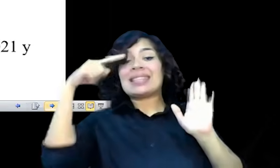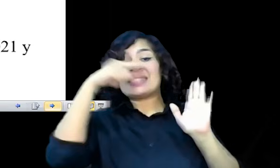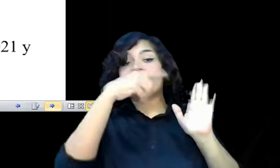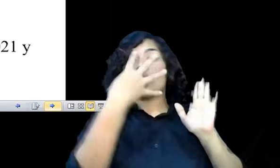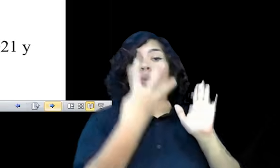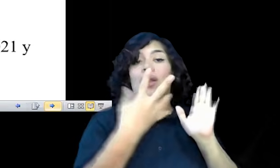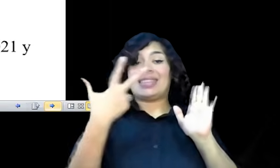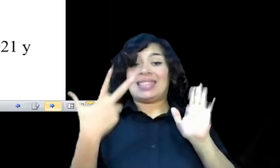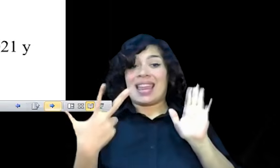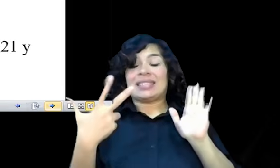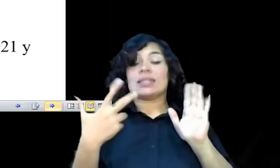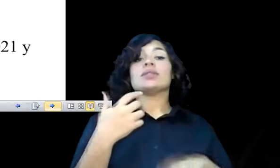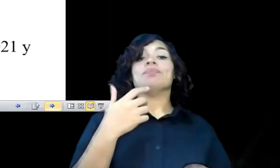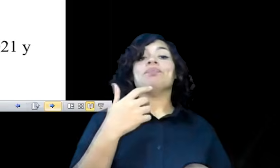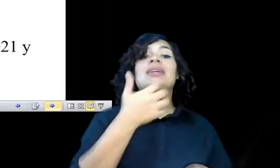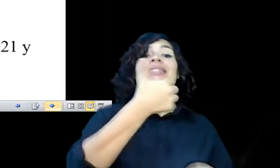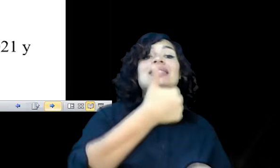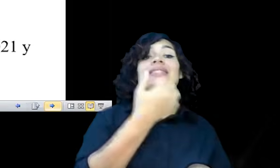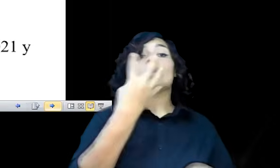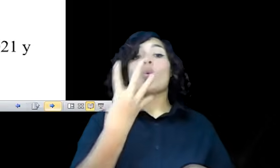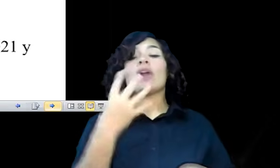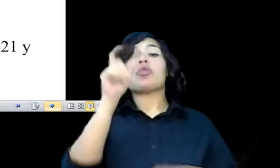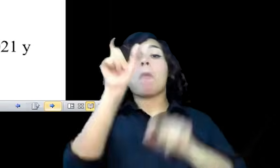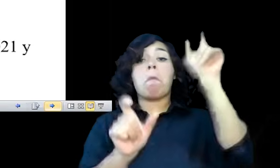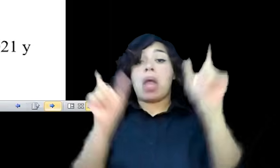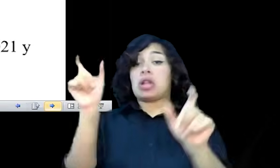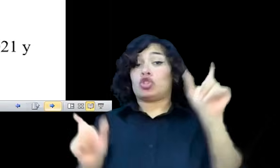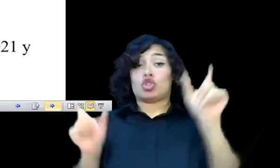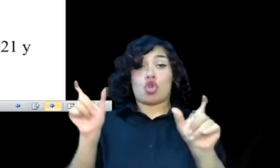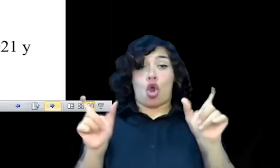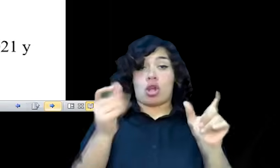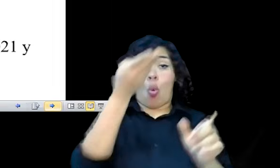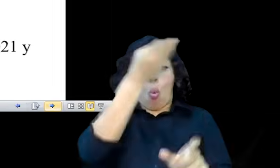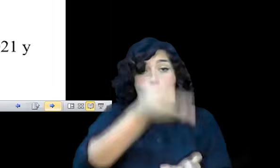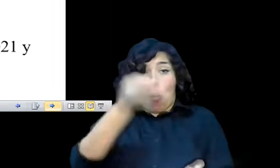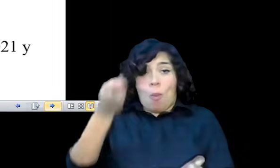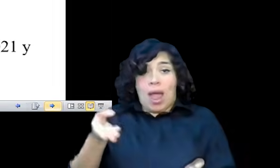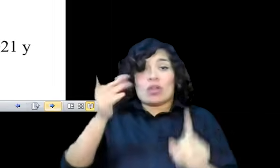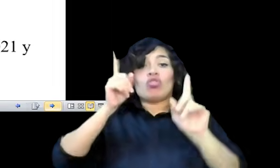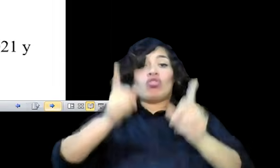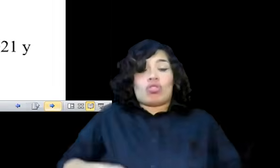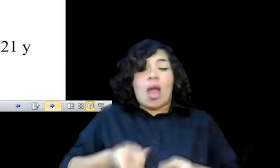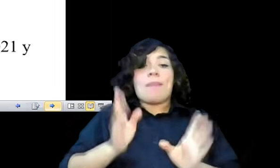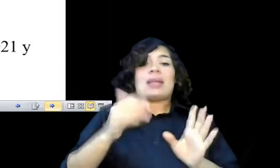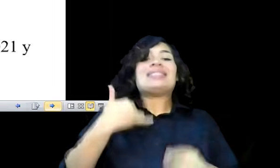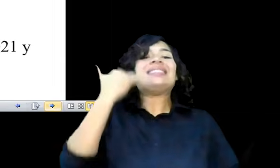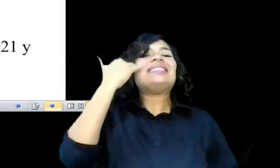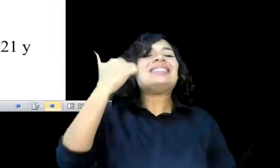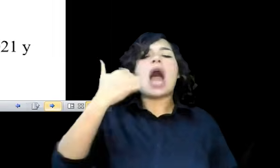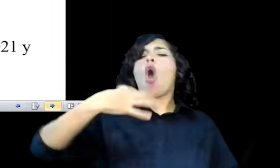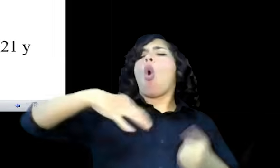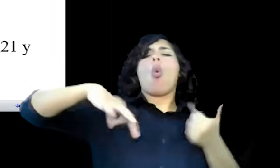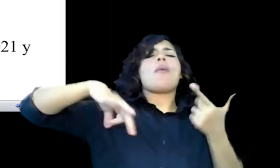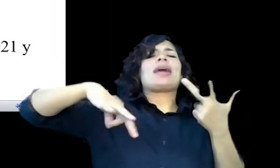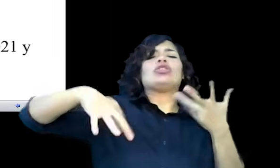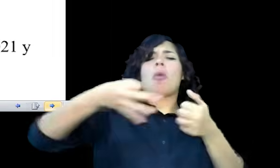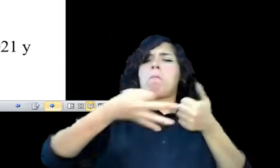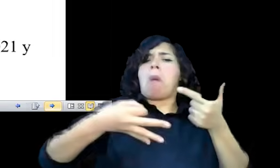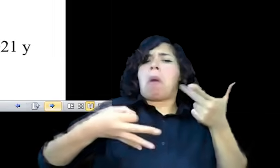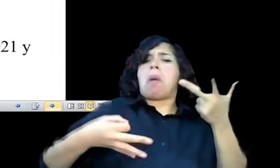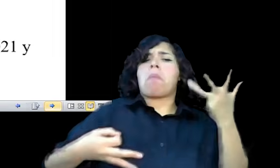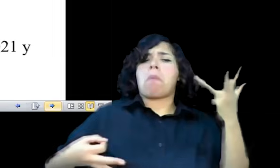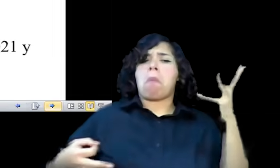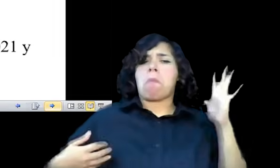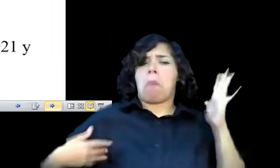27.743. 64 era para personas humanas y sucesiones indivisas que hayan cumplido la totalidad de sus obligaciones